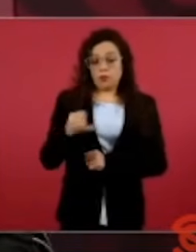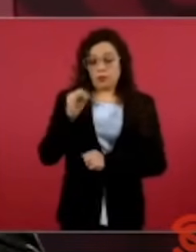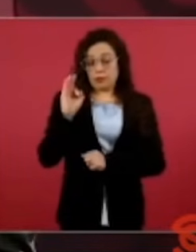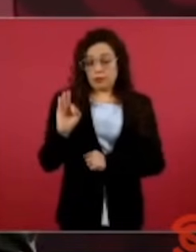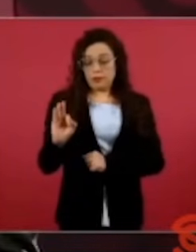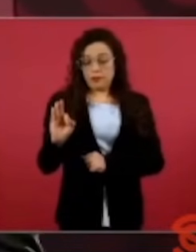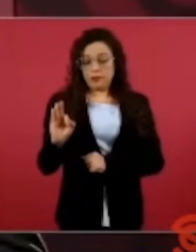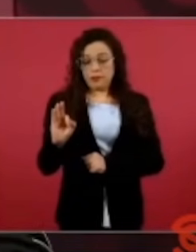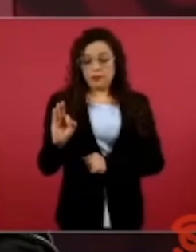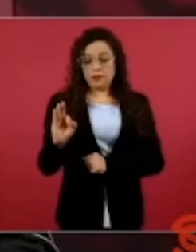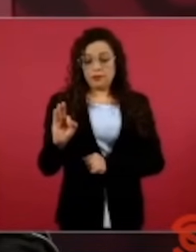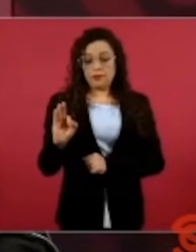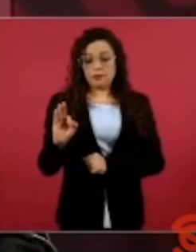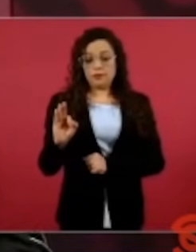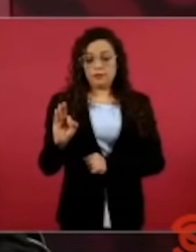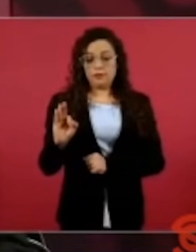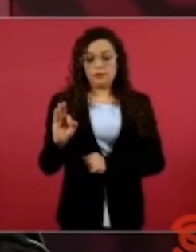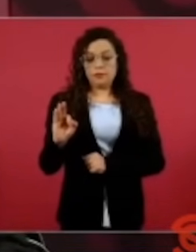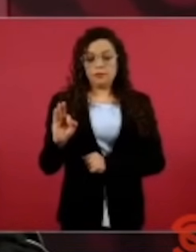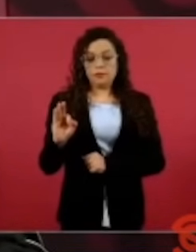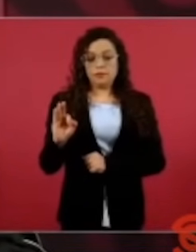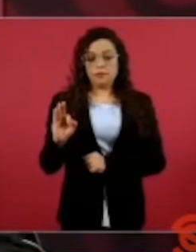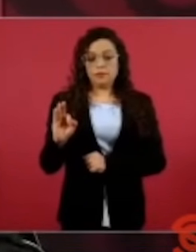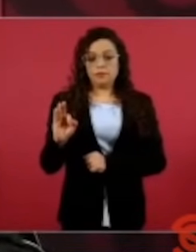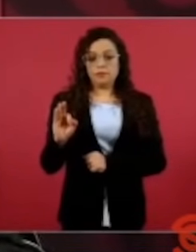actuaba en el